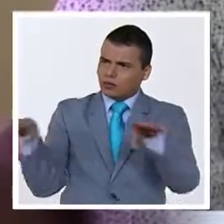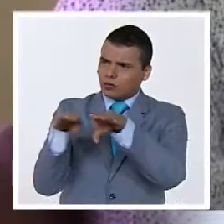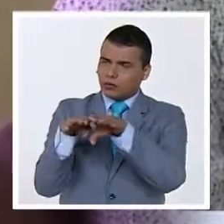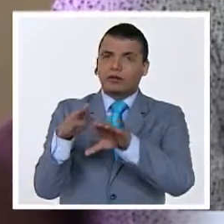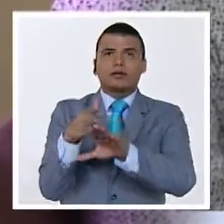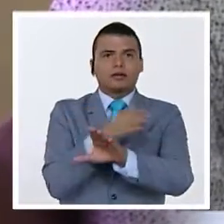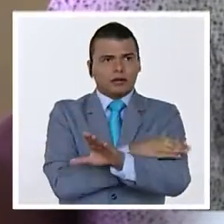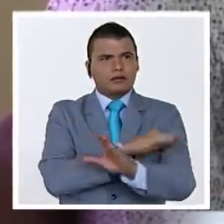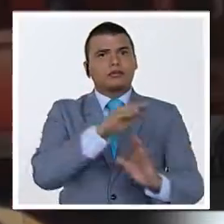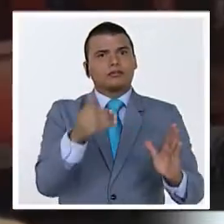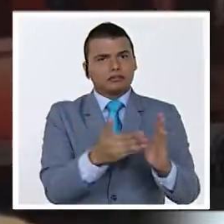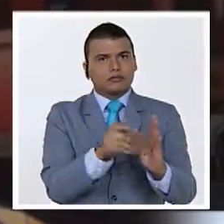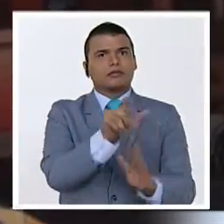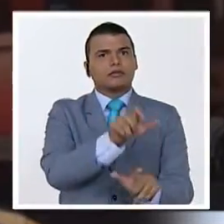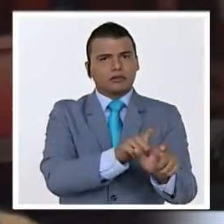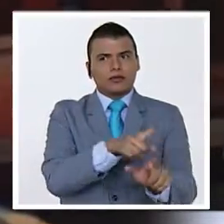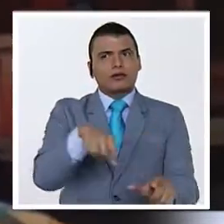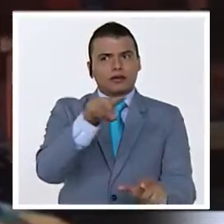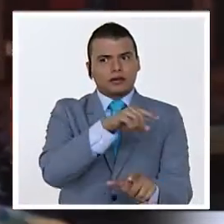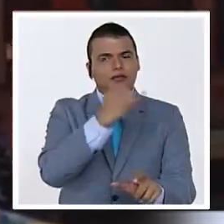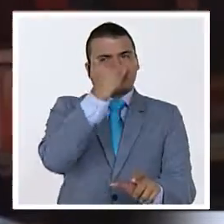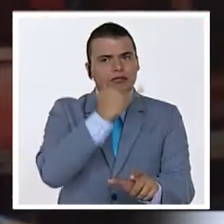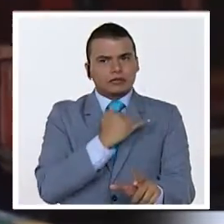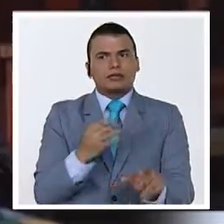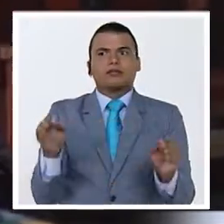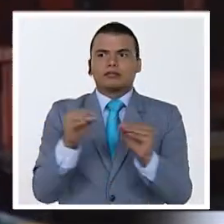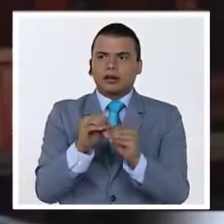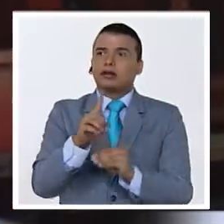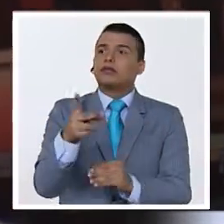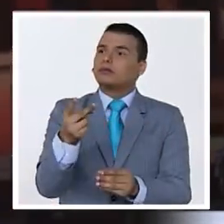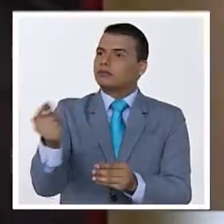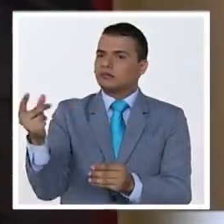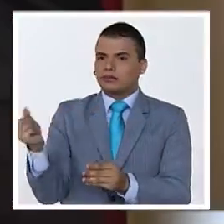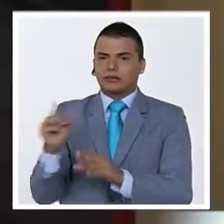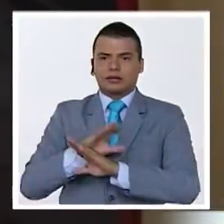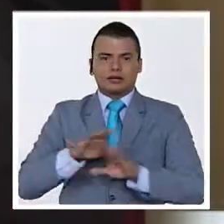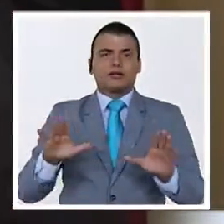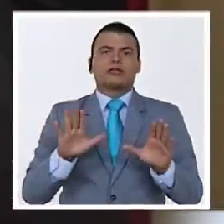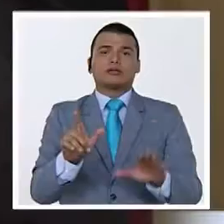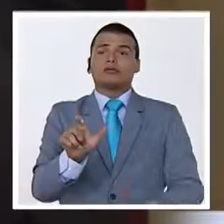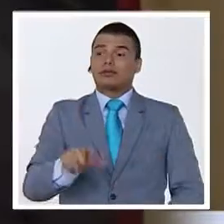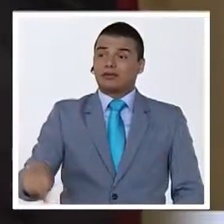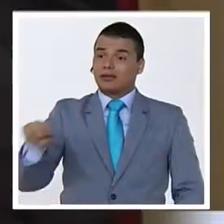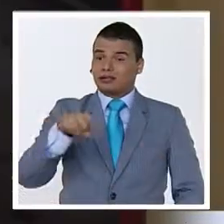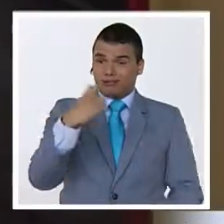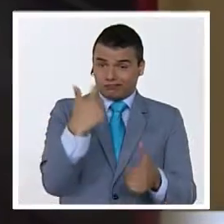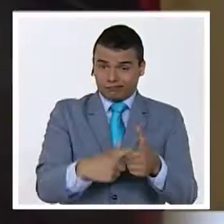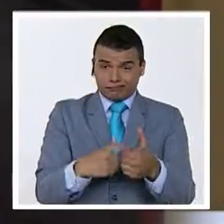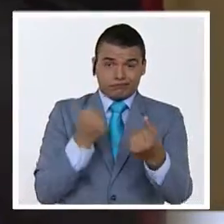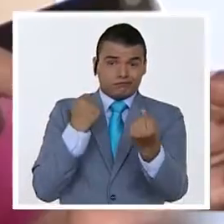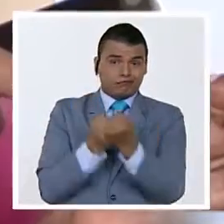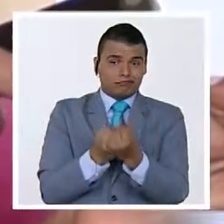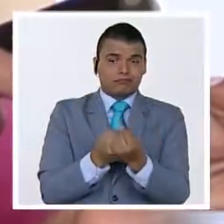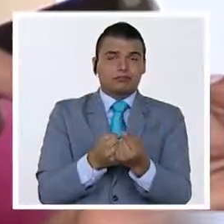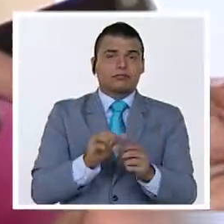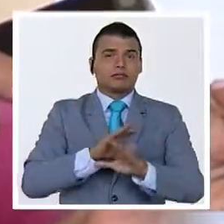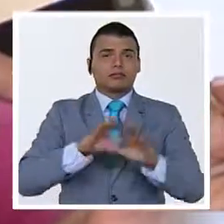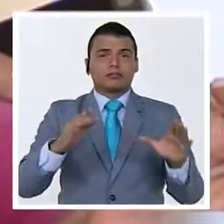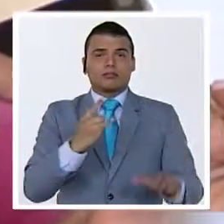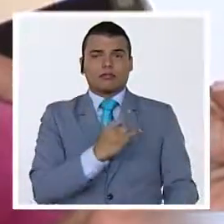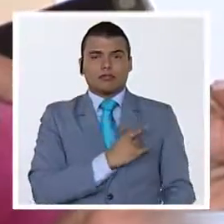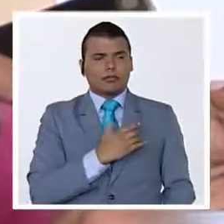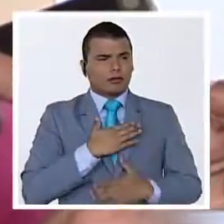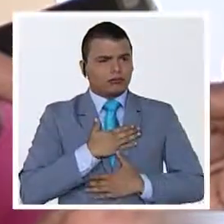y desvinculado a funcionarios inmersos en estas irregularidades. La universidad ha tomado las